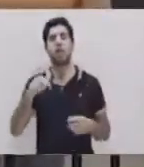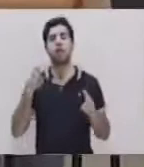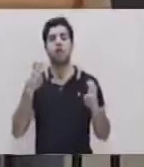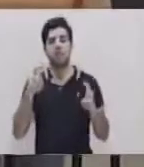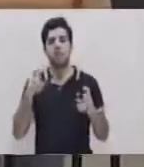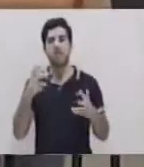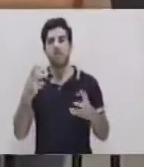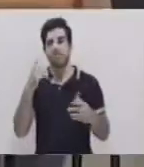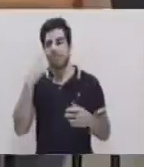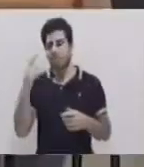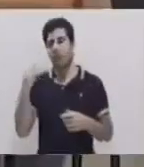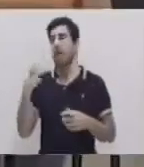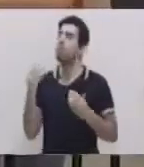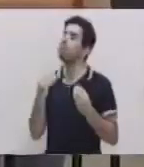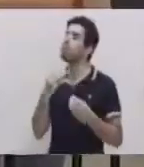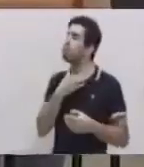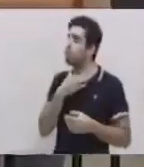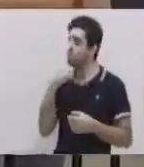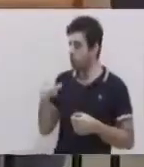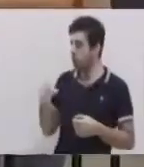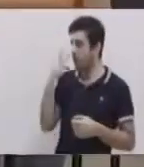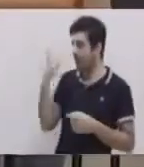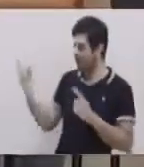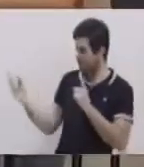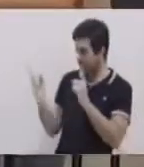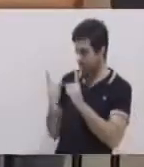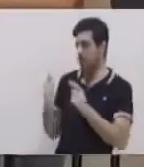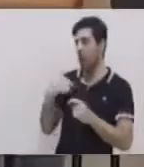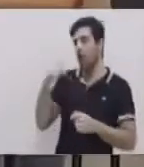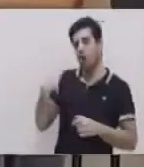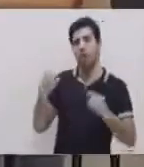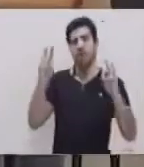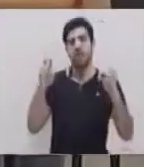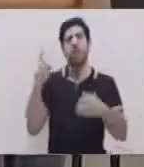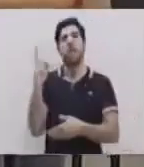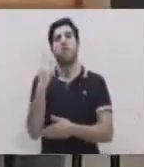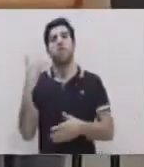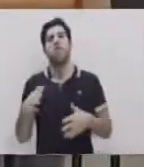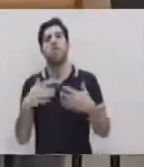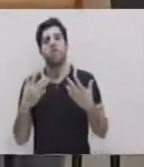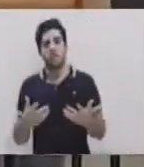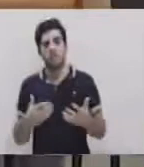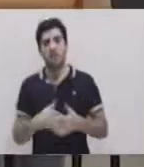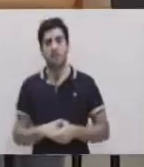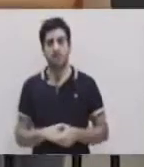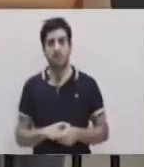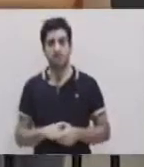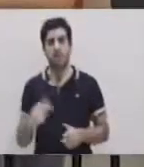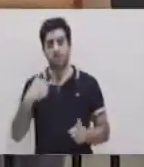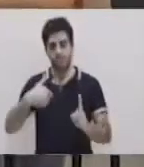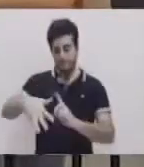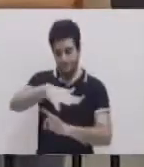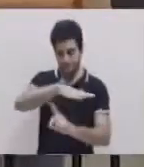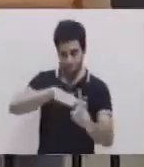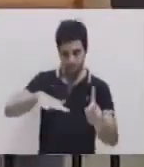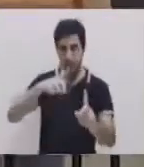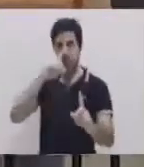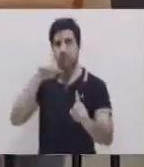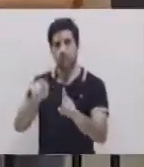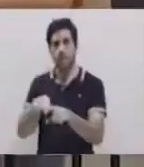qué bueno verte de nuevo. Hoy vamos a platicar de algo bien importante y es sobre los entornos y el ambiente familiar